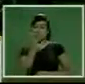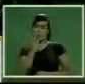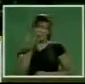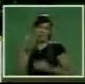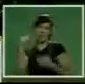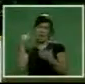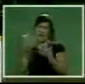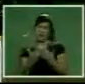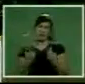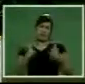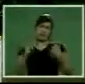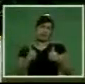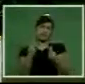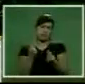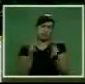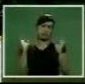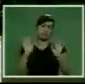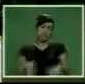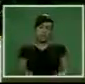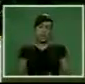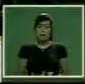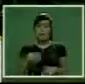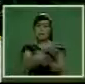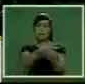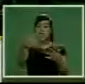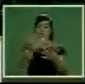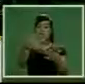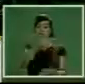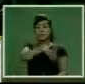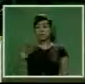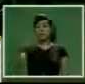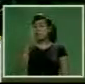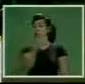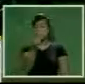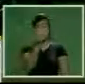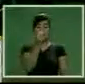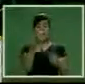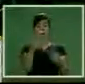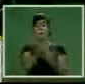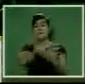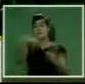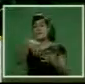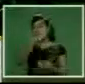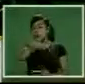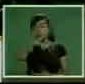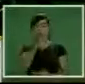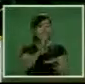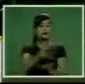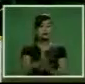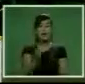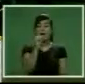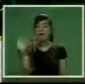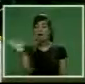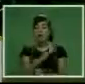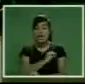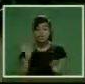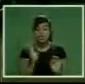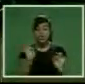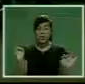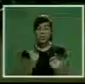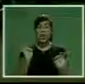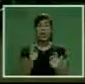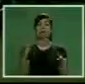mucho tiempo. Los millones de seres humanos que no tienen alimentos, que no tienen acceso al agua, que están sometidos a